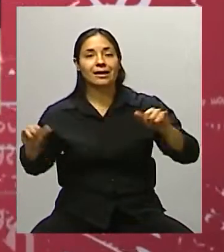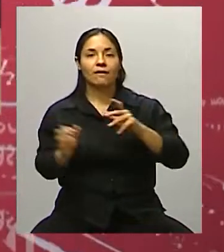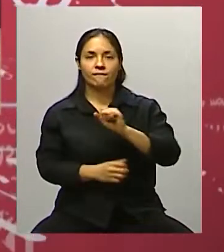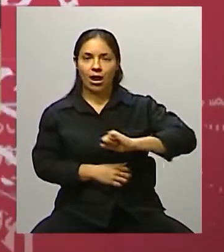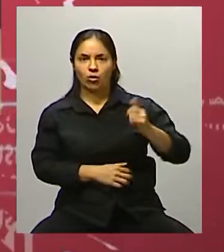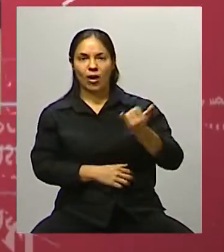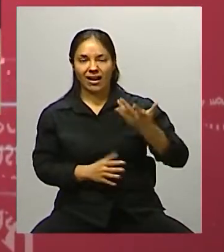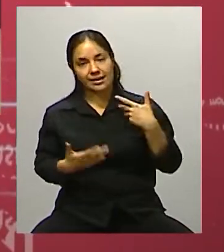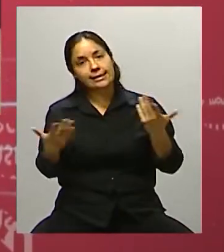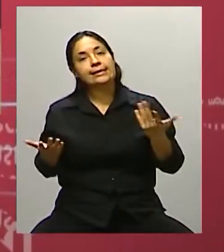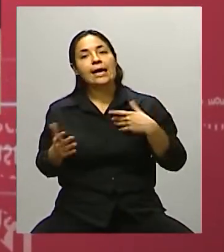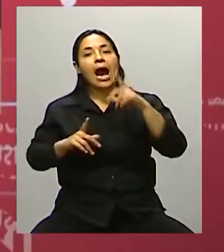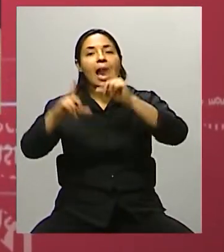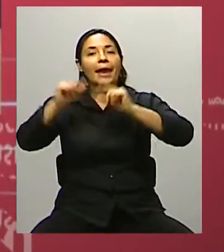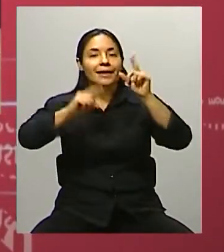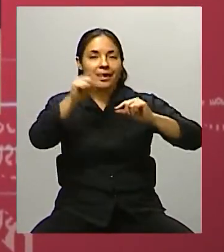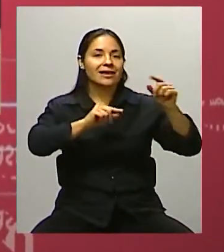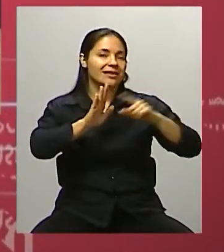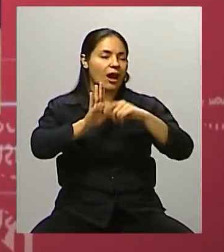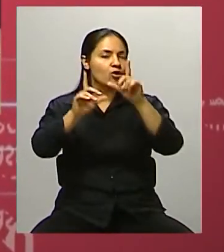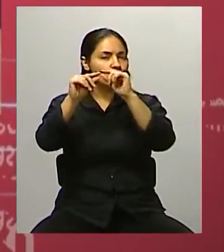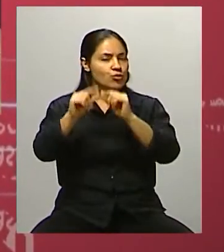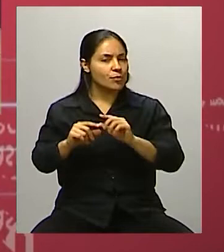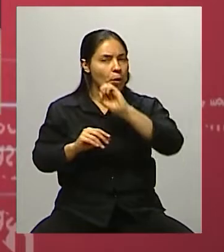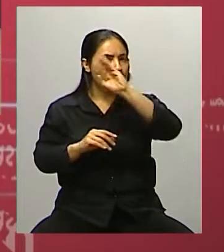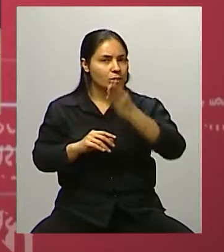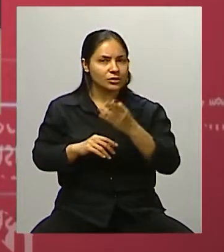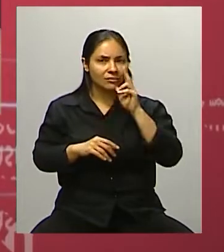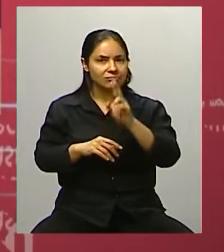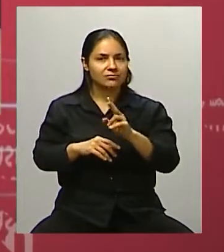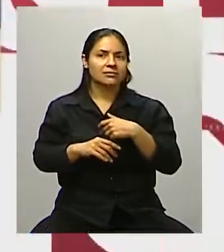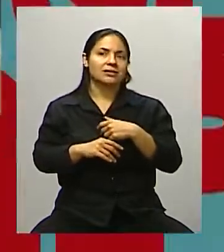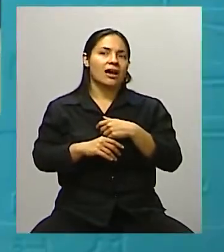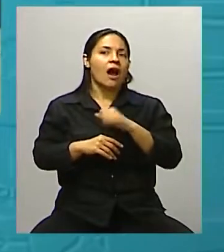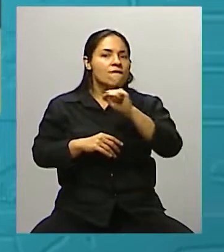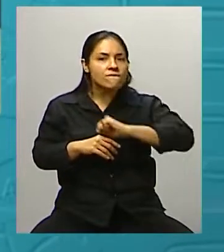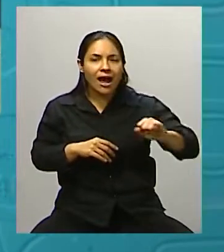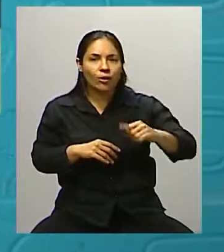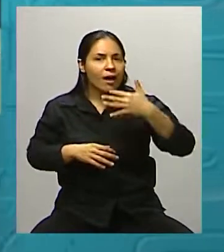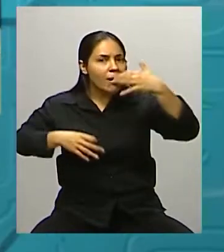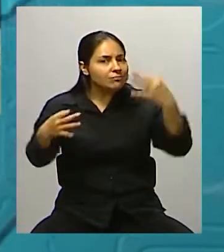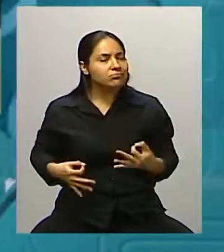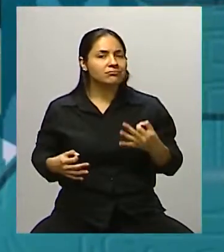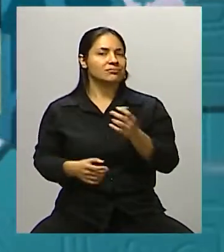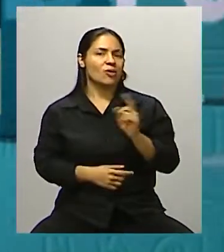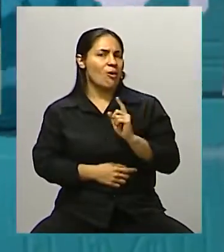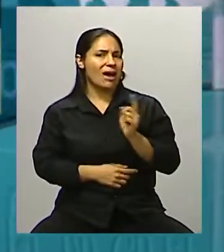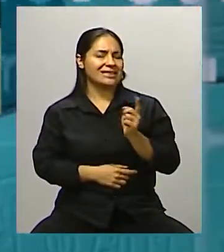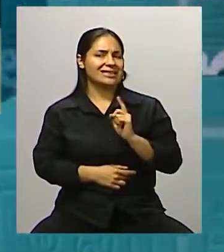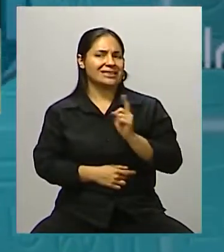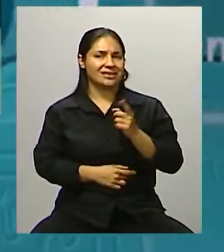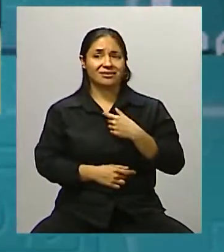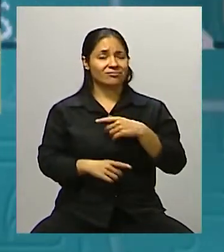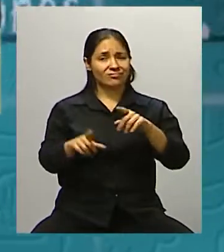está comprobado que no existe, no ha existido el fraude. No existe el fraude, no existe. Lo acabas de decir, haces referencia a